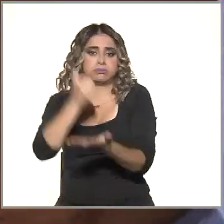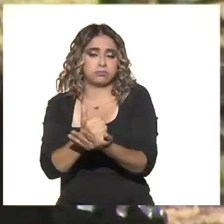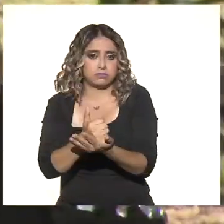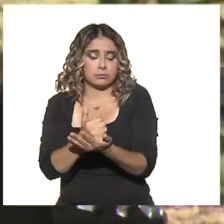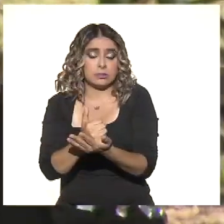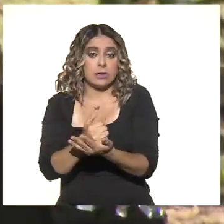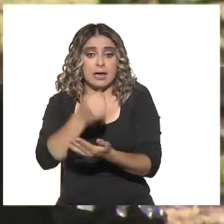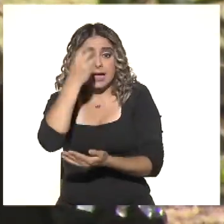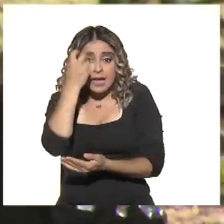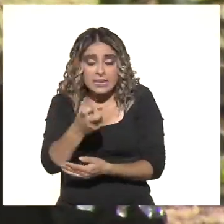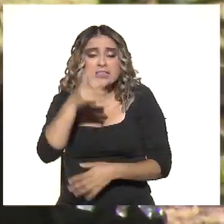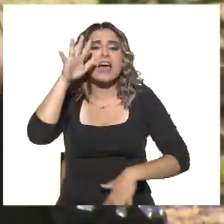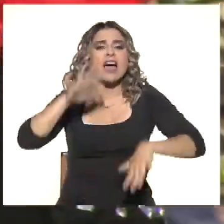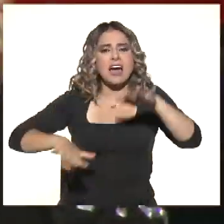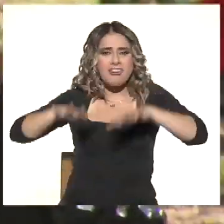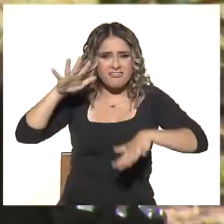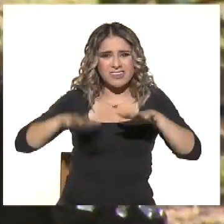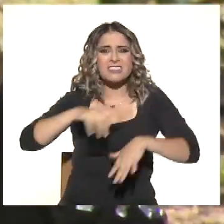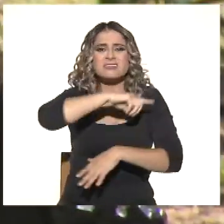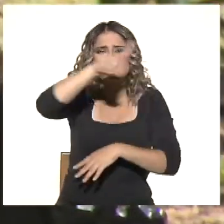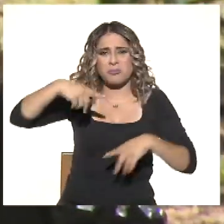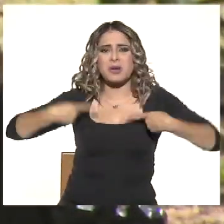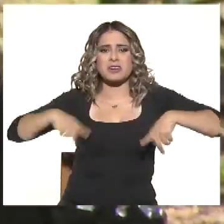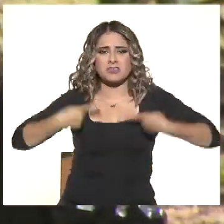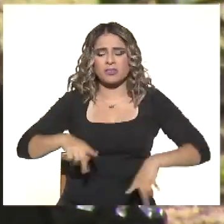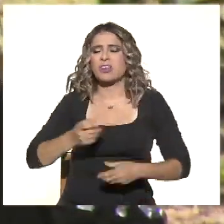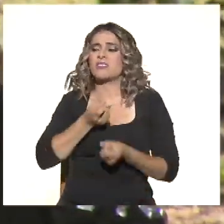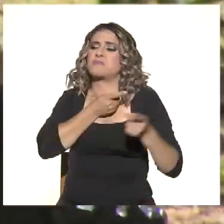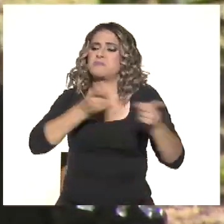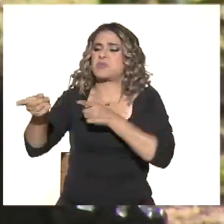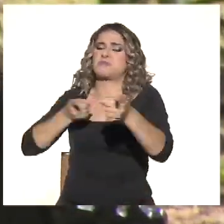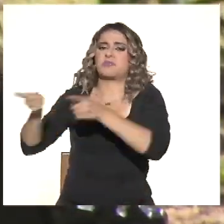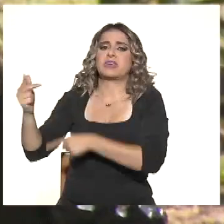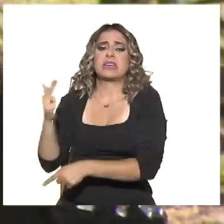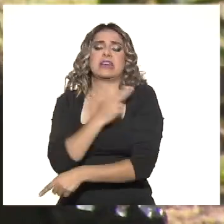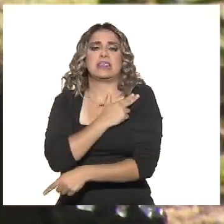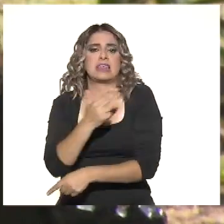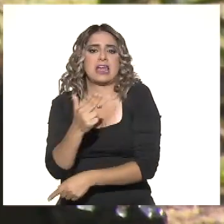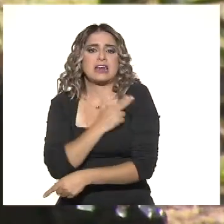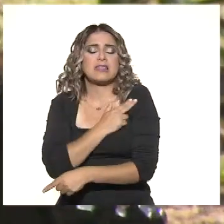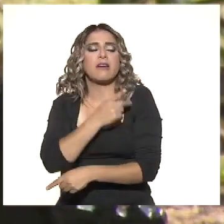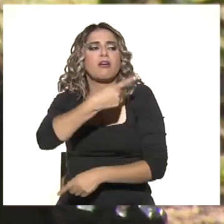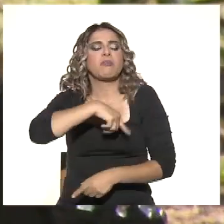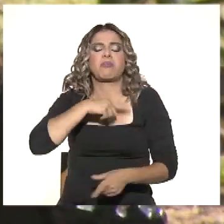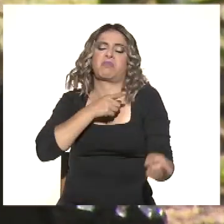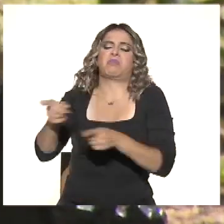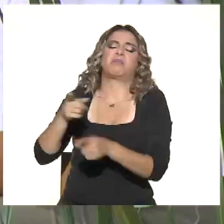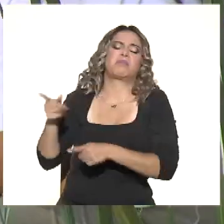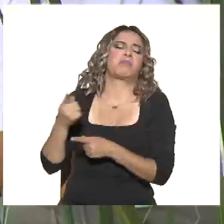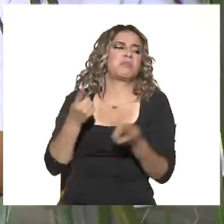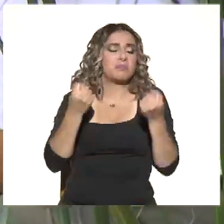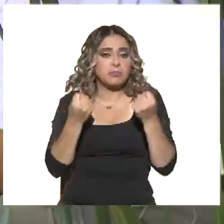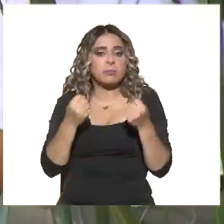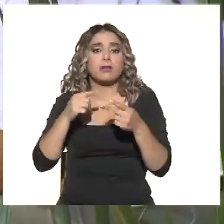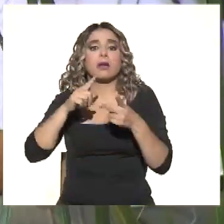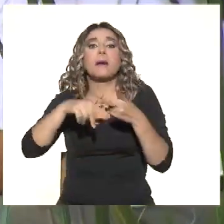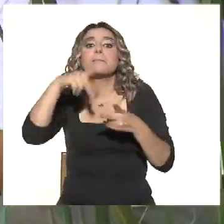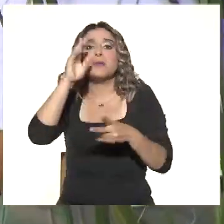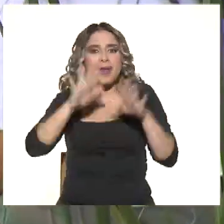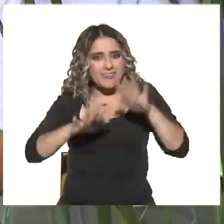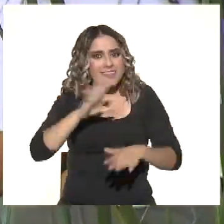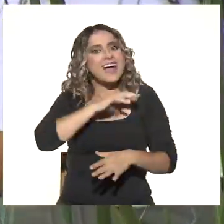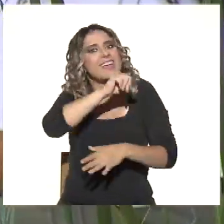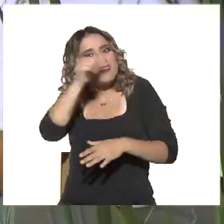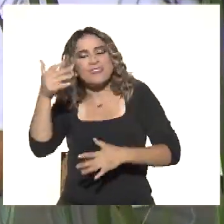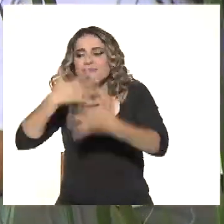cuenta, usamos frases y expresiones que son hirientes, pero también están las palabras que fortalecen la